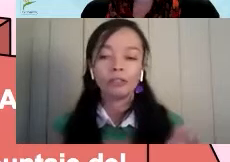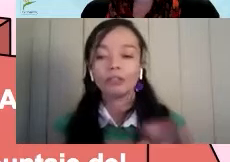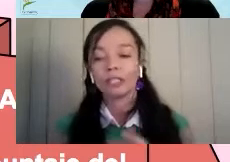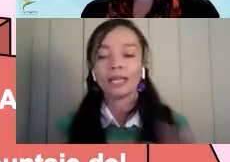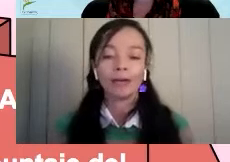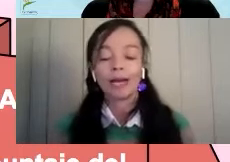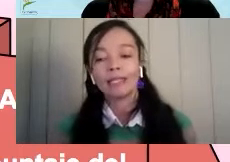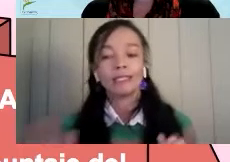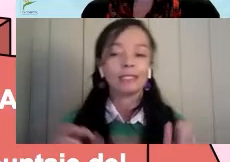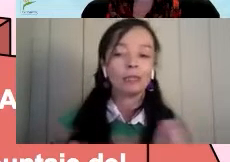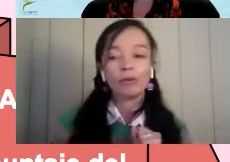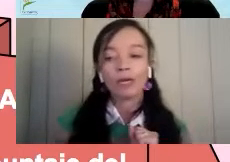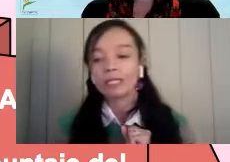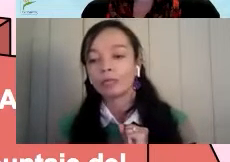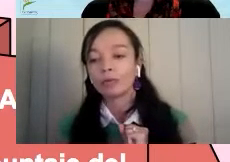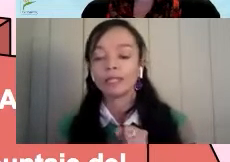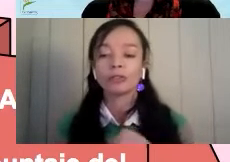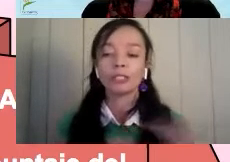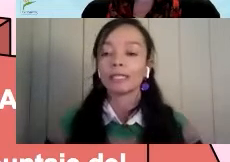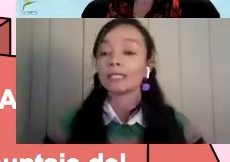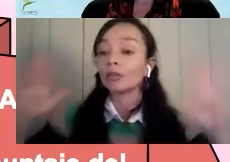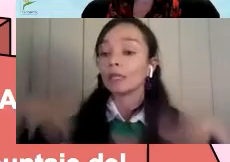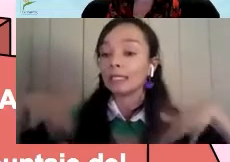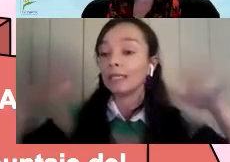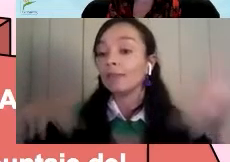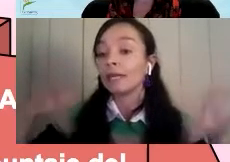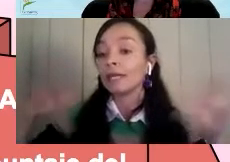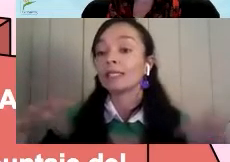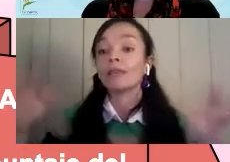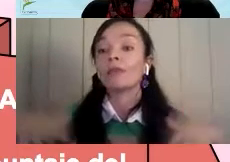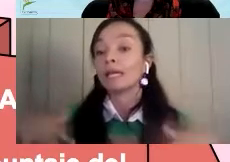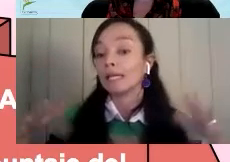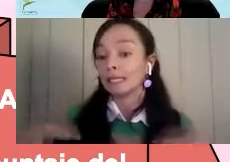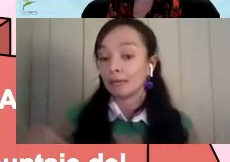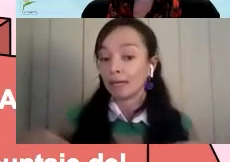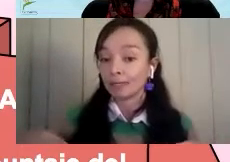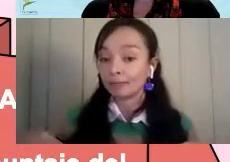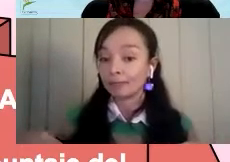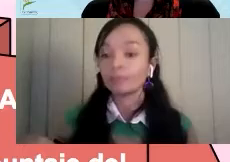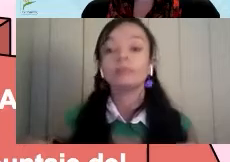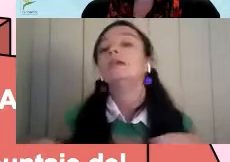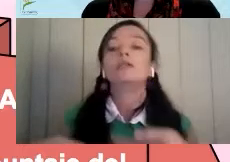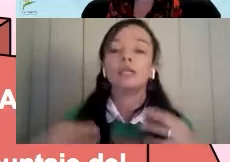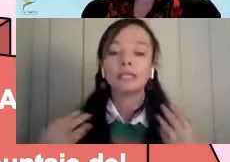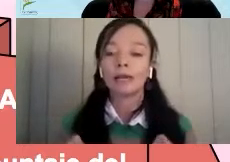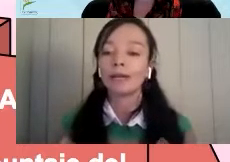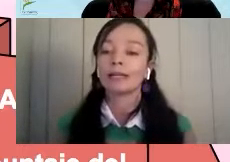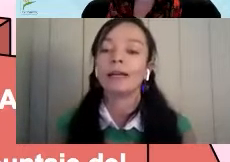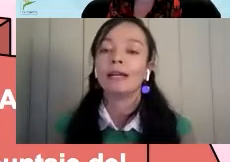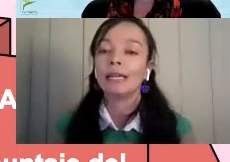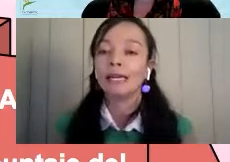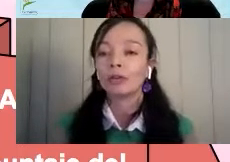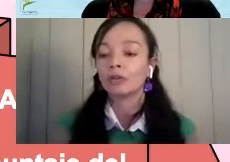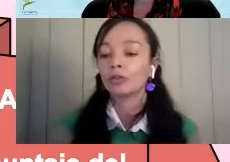cuidado niños, ya saben, ay, sí, se movió así, es por esto. Si está haciendo así, esa es la forma que dice más. Entonces, saber